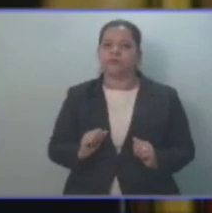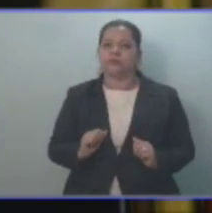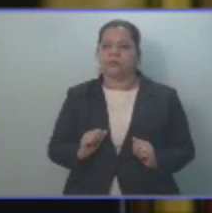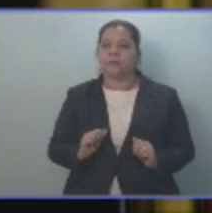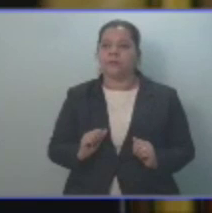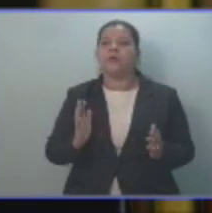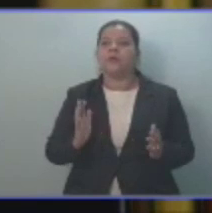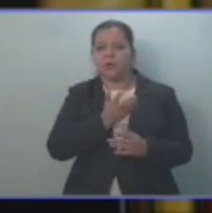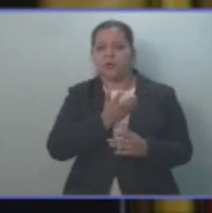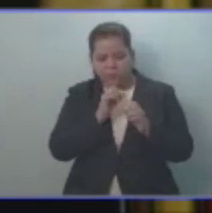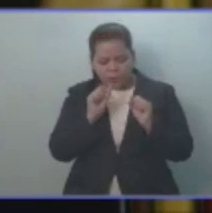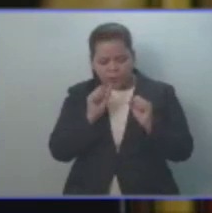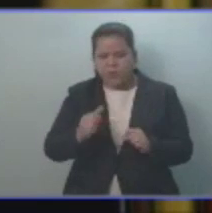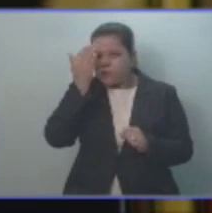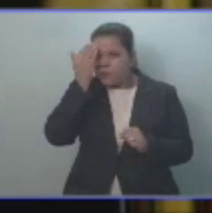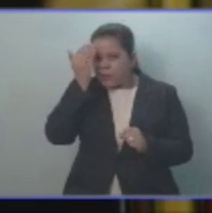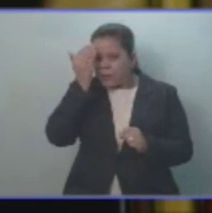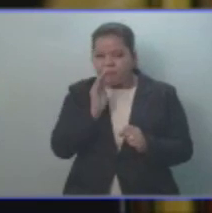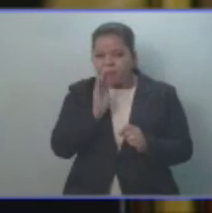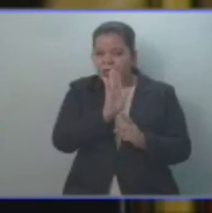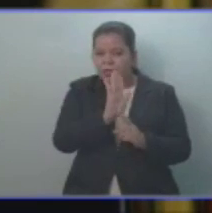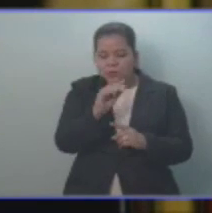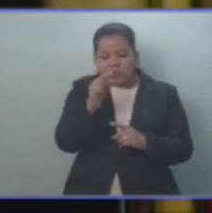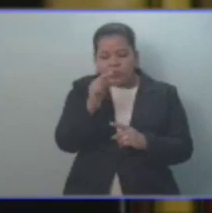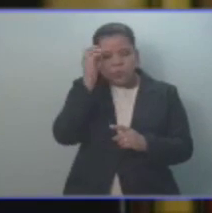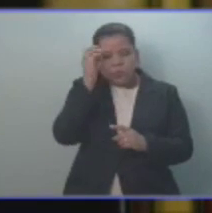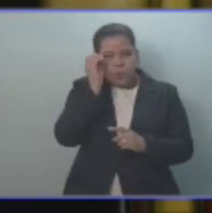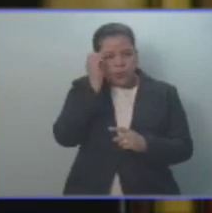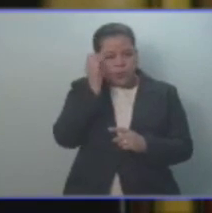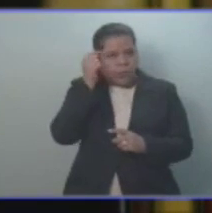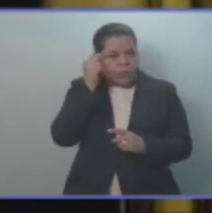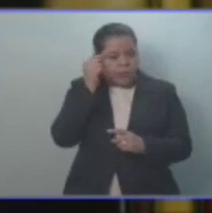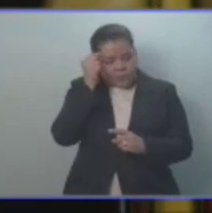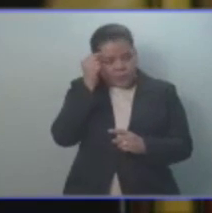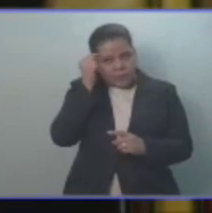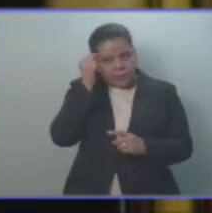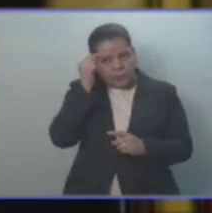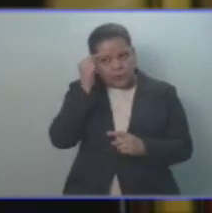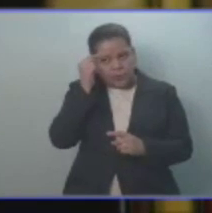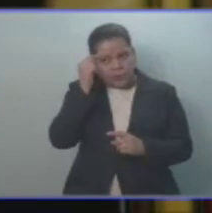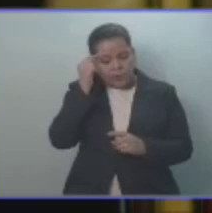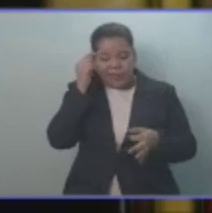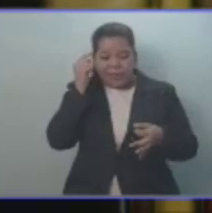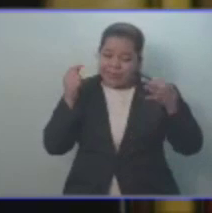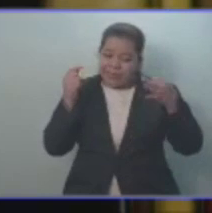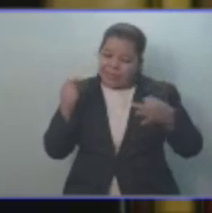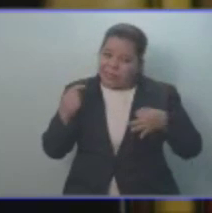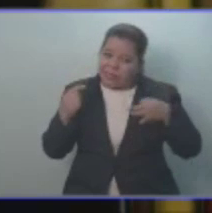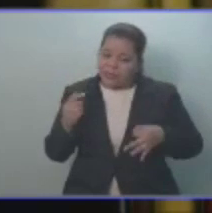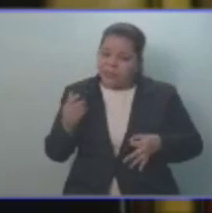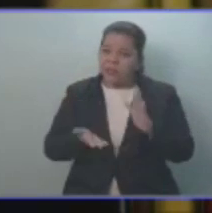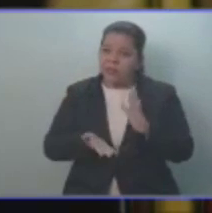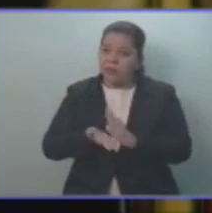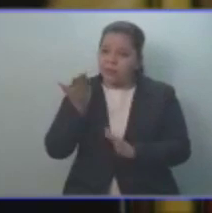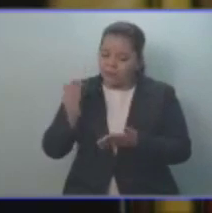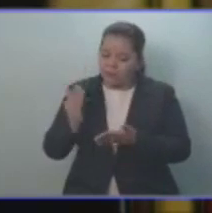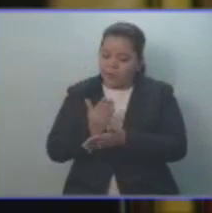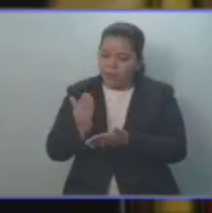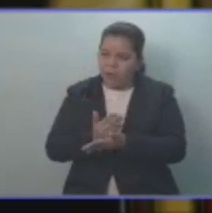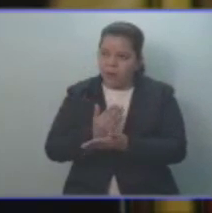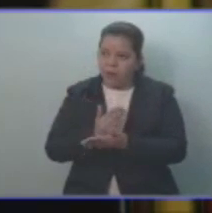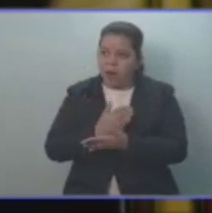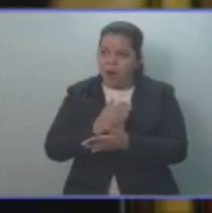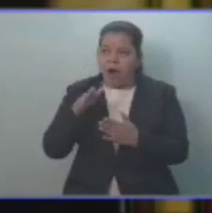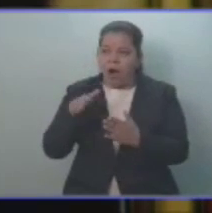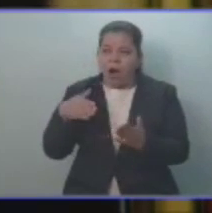Para conocer la profundidad de su pensamiento, se requeriría mucho estudio de